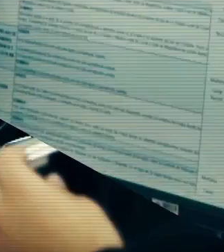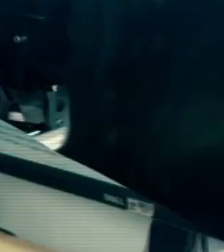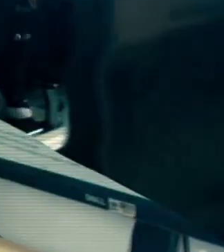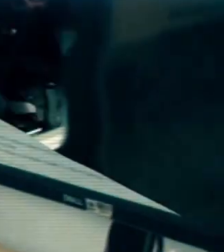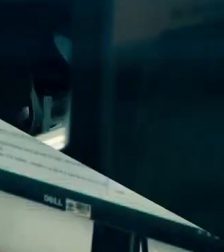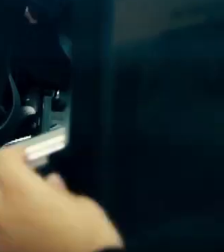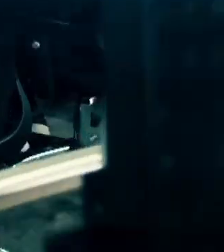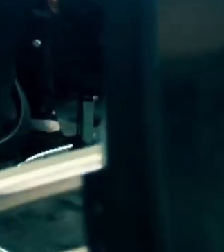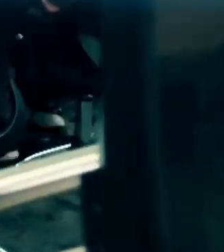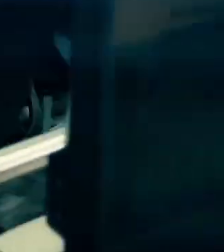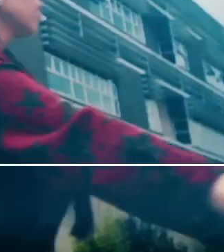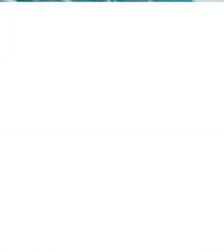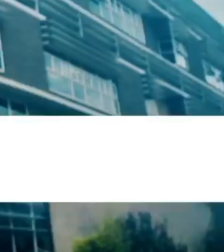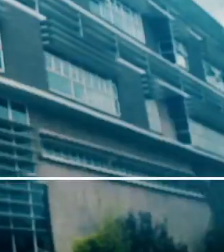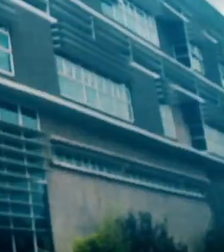Música